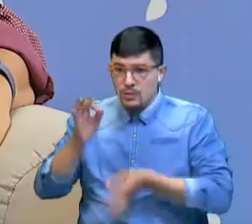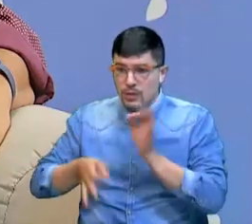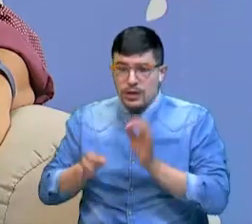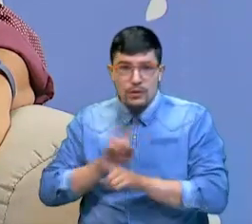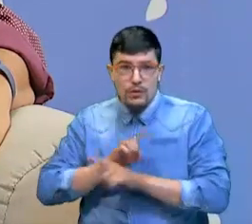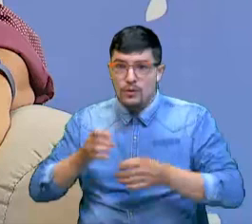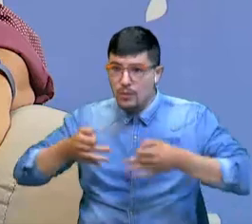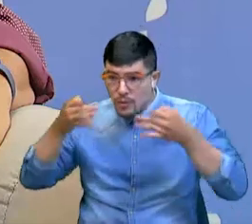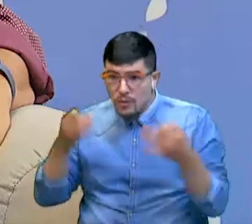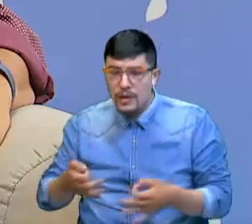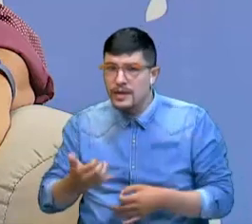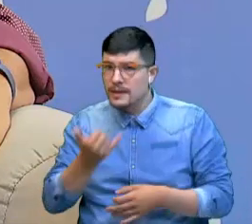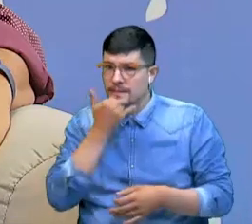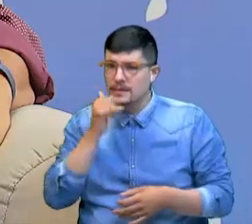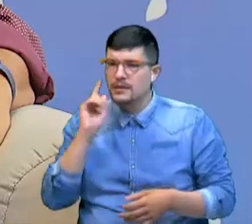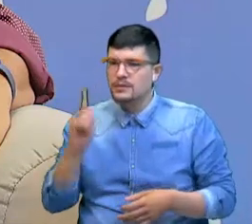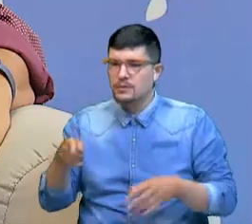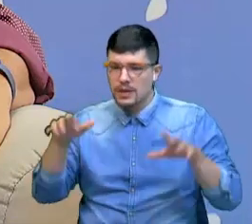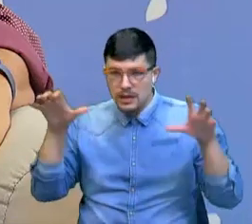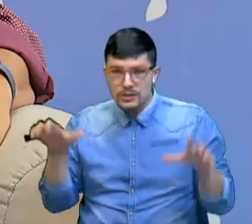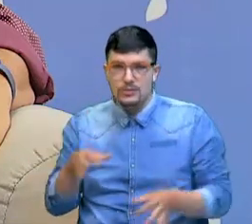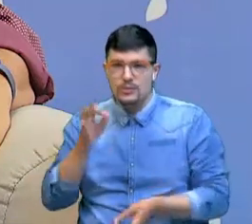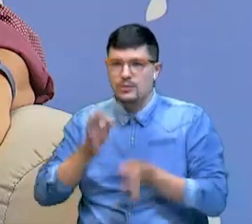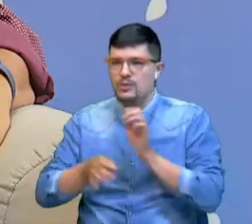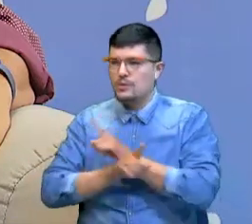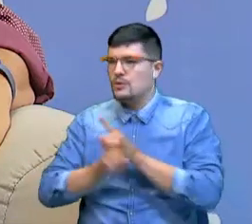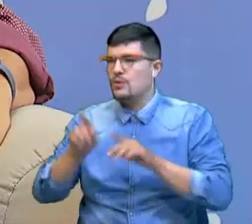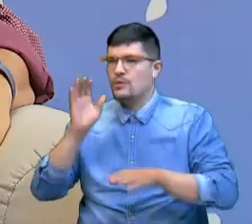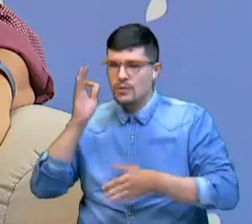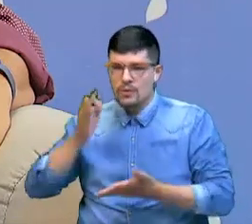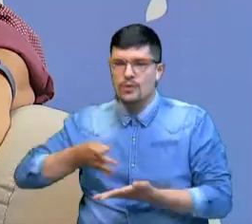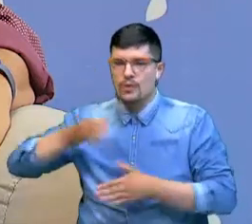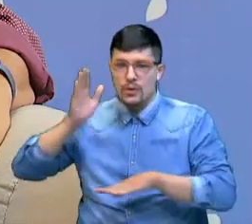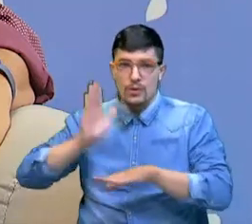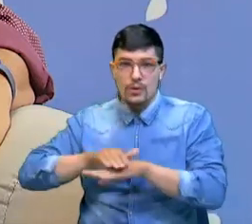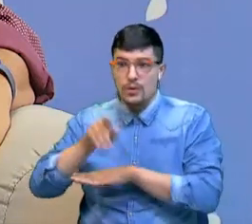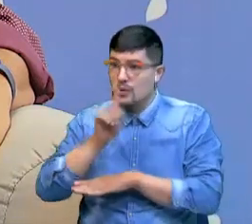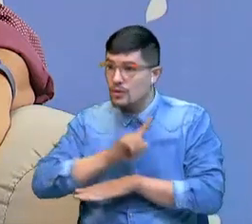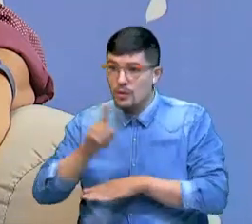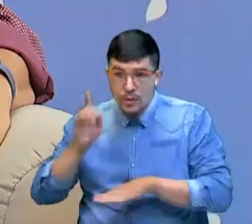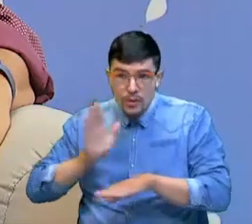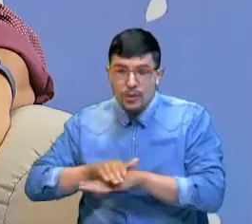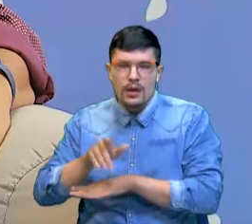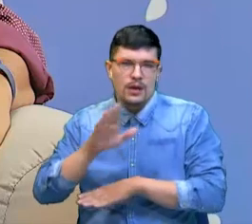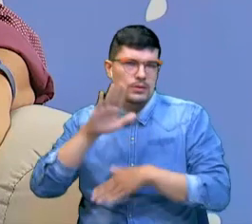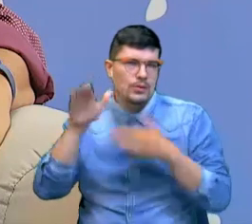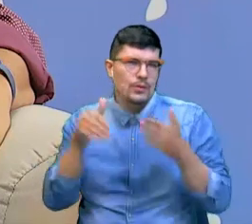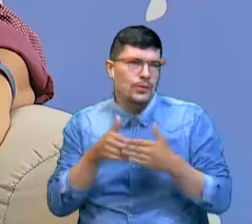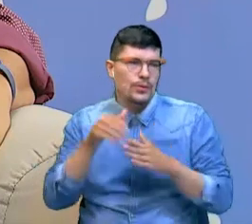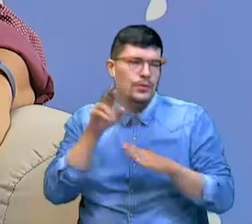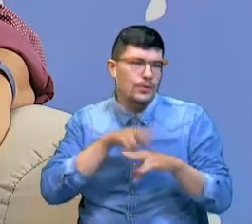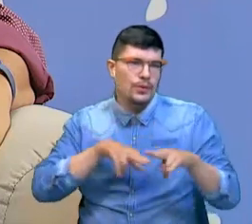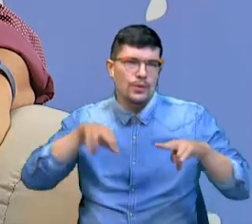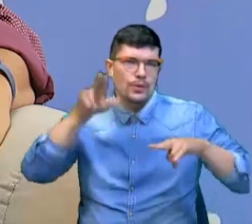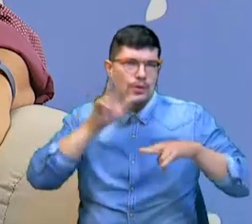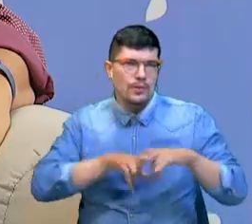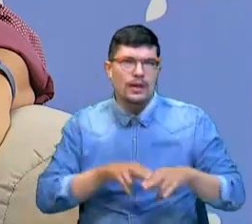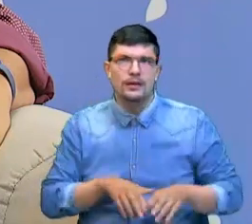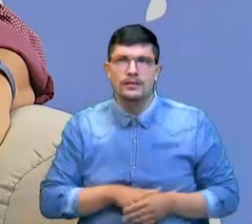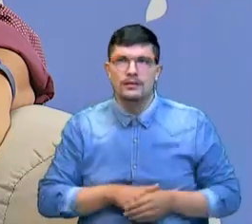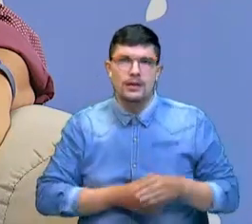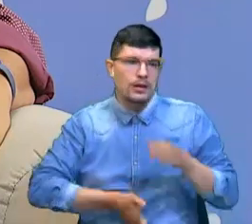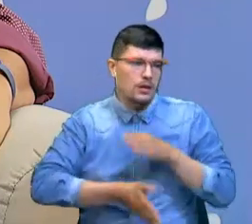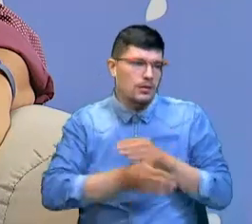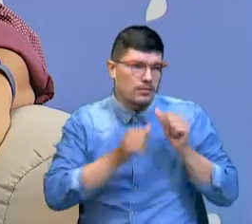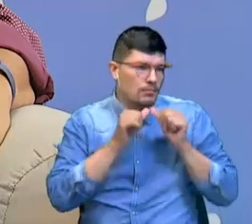ineficaz, ¿qué sucede? Este acto no produjo efectos y al no producir efectos, todo vuelve al estado o se mantiene